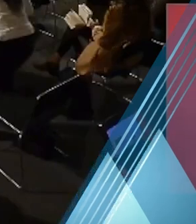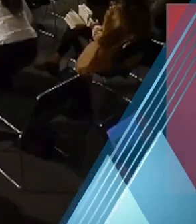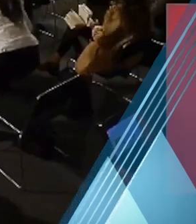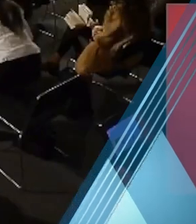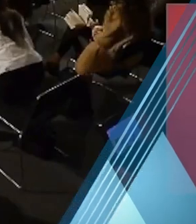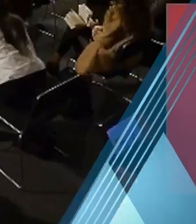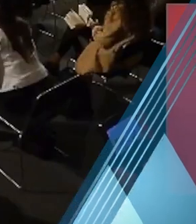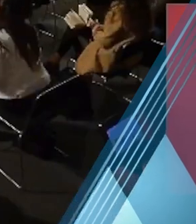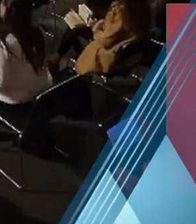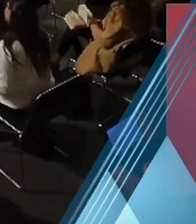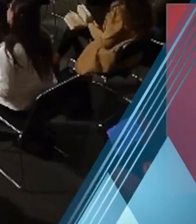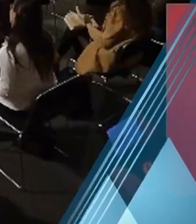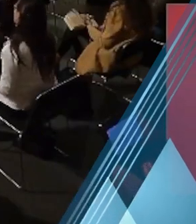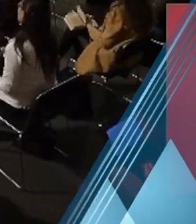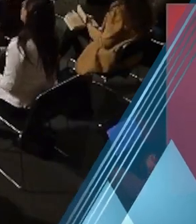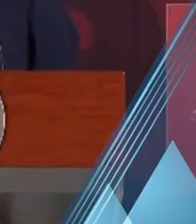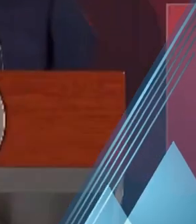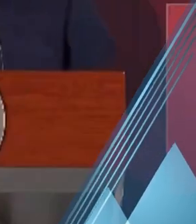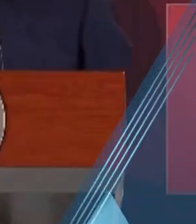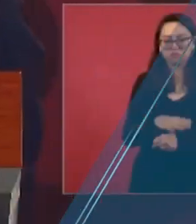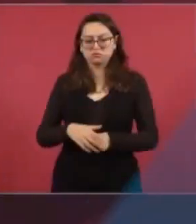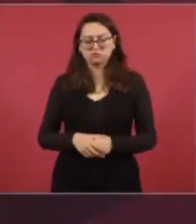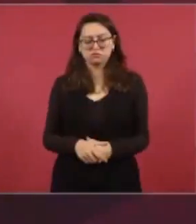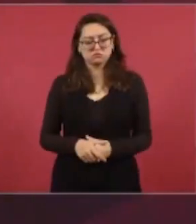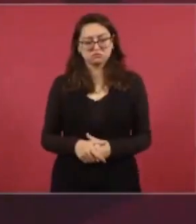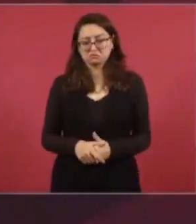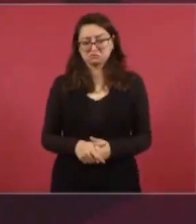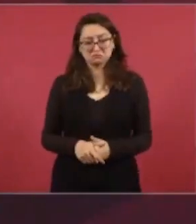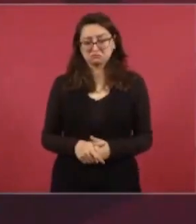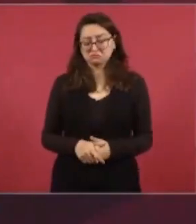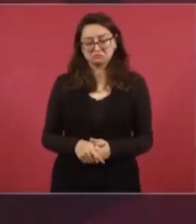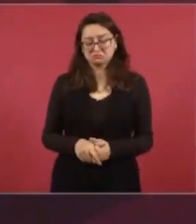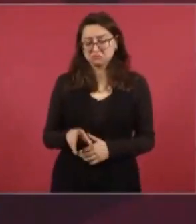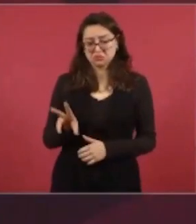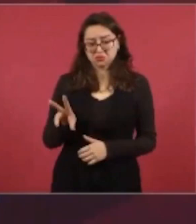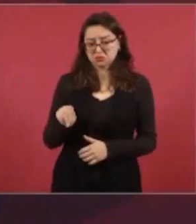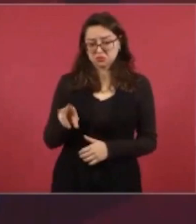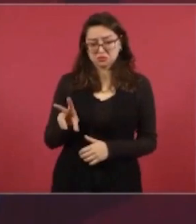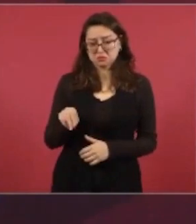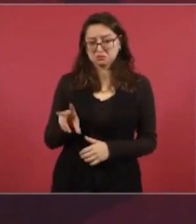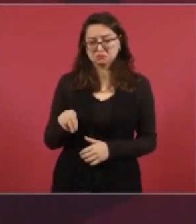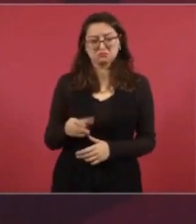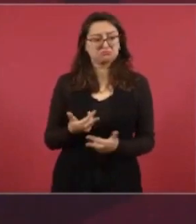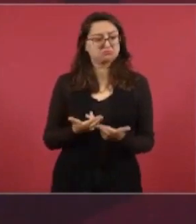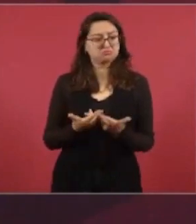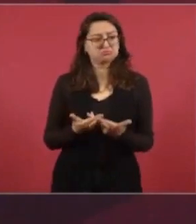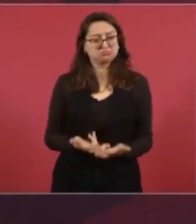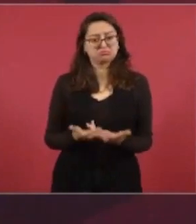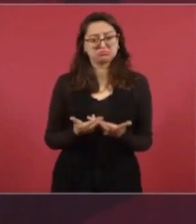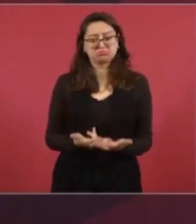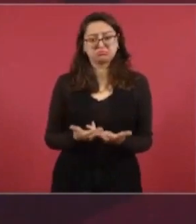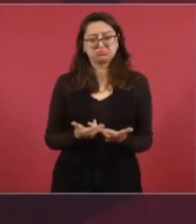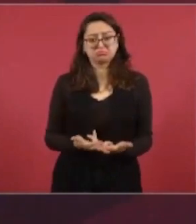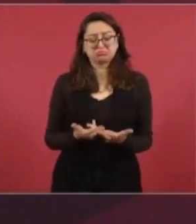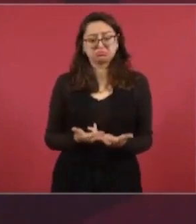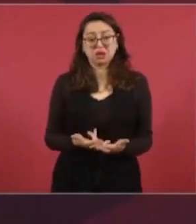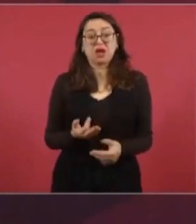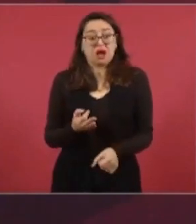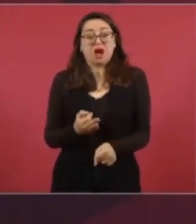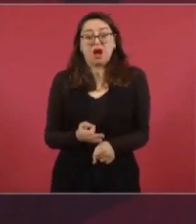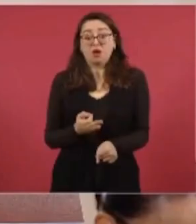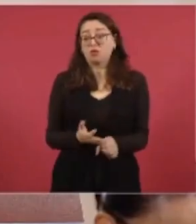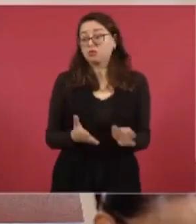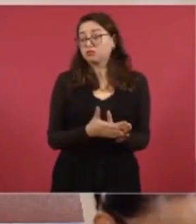No tenemos cama suficiente. Sí hay muchas enfermedades